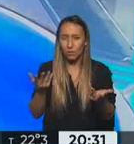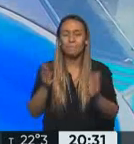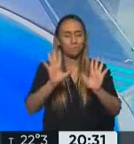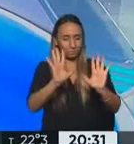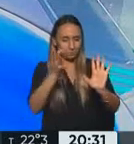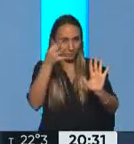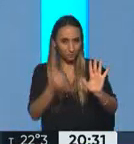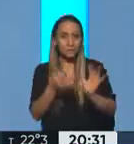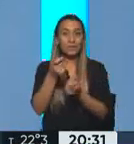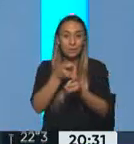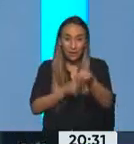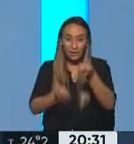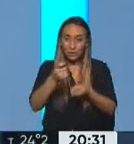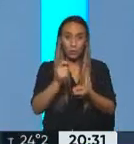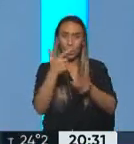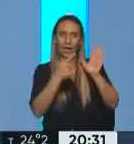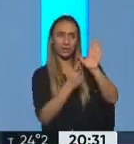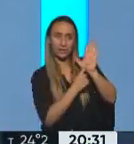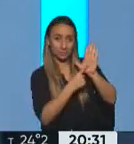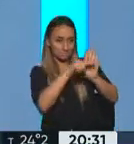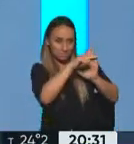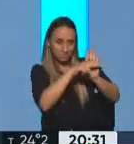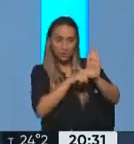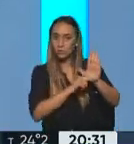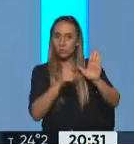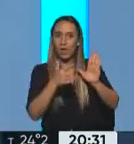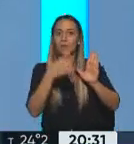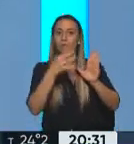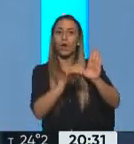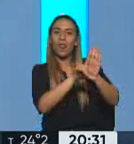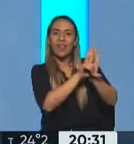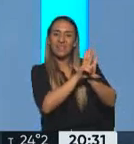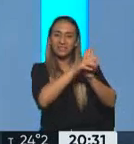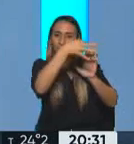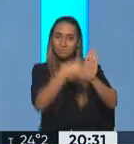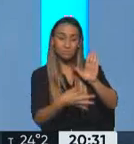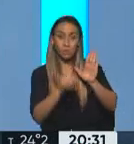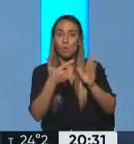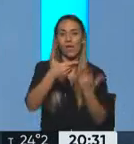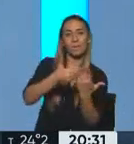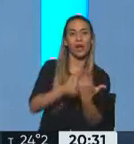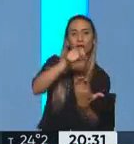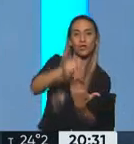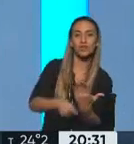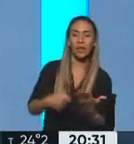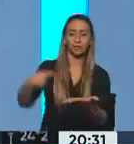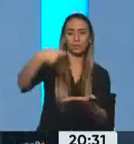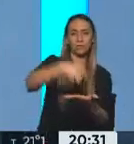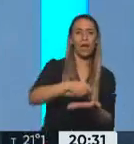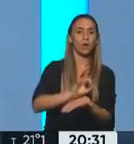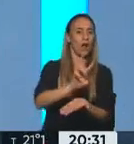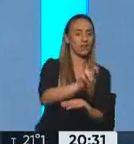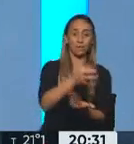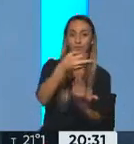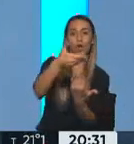La vía comercial no está regulada, entonces no hay una seguridad jurídica claro, entre claro. contratantes, no hay una posibilidad real de armar un